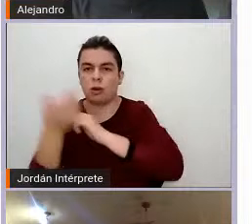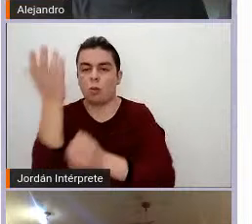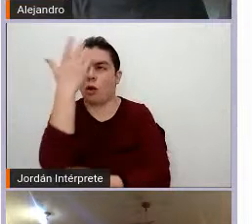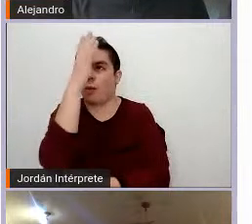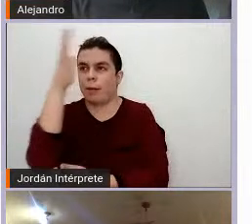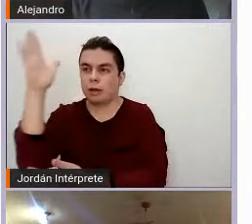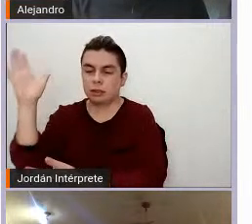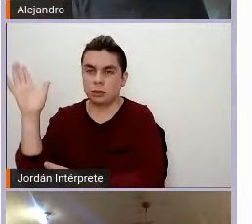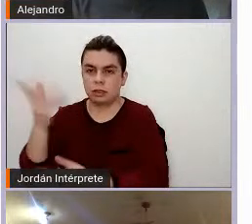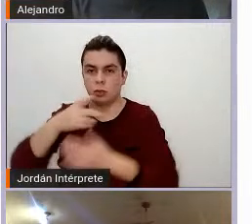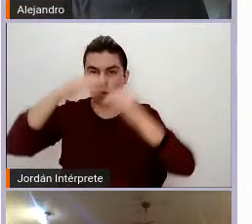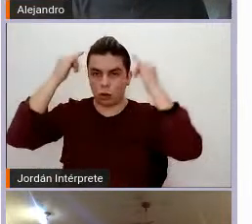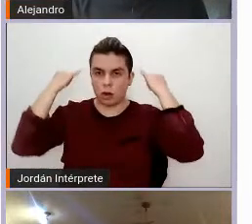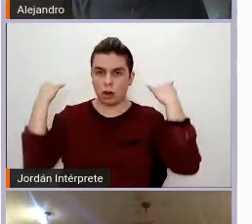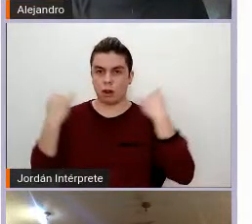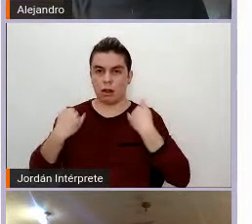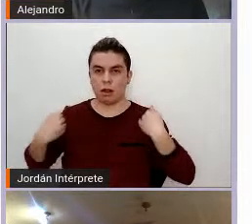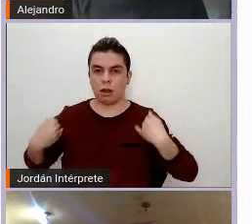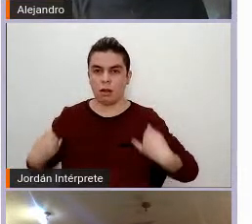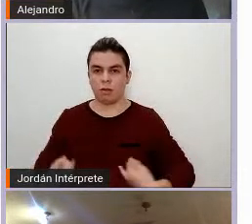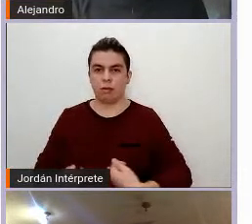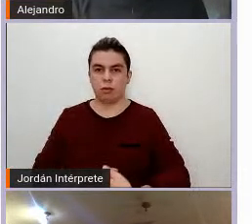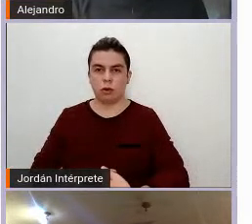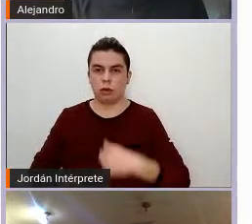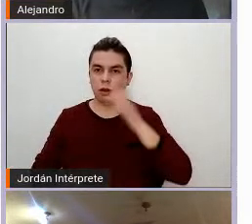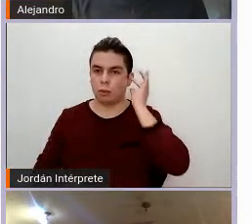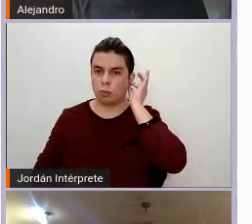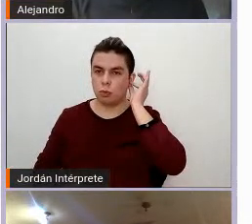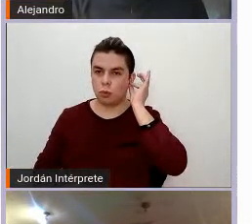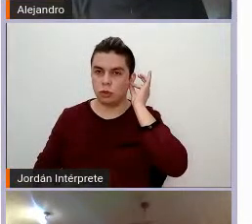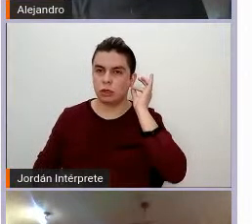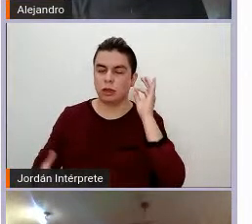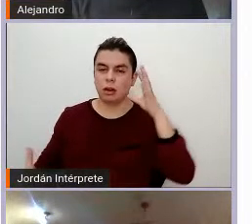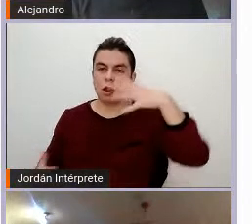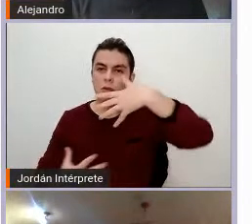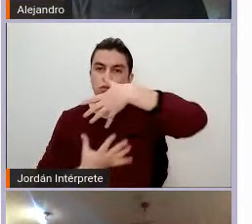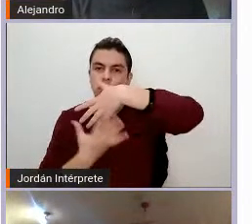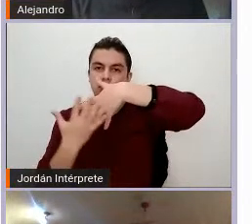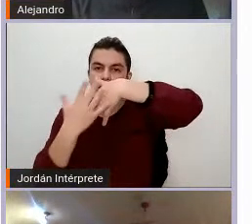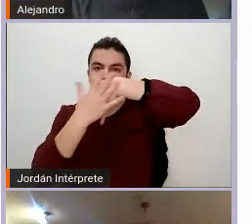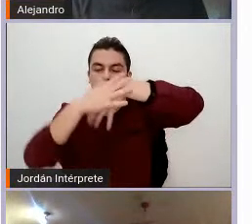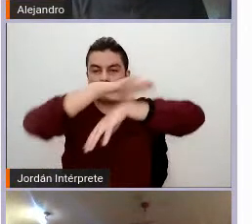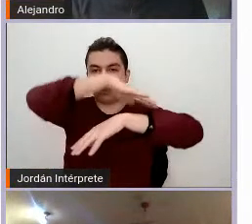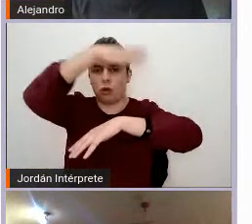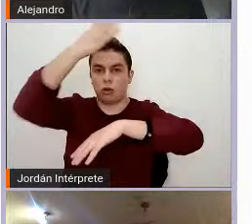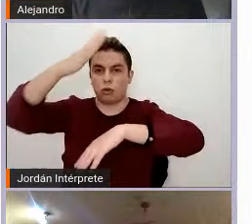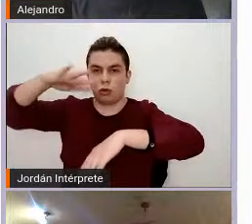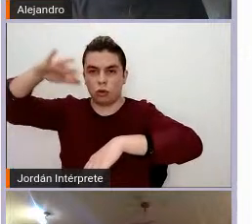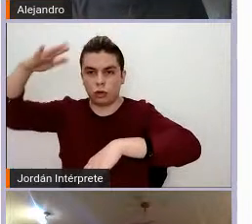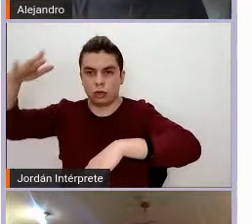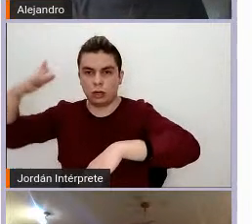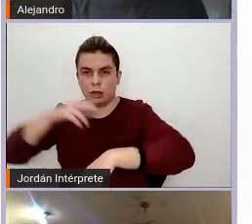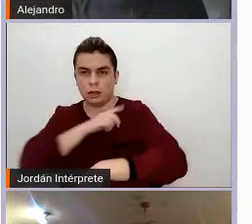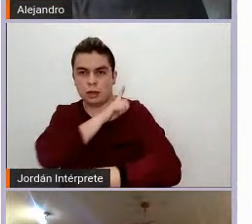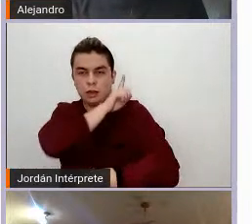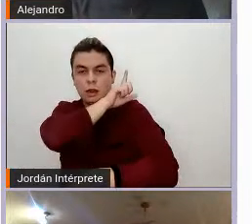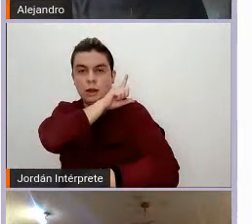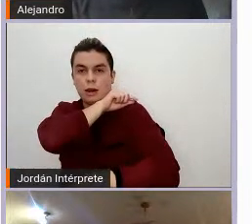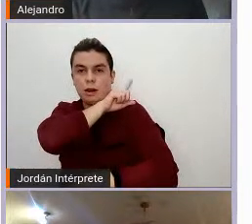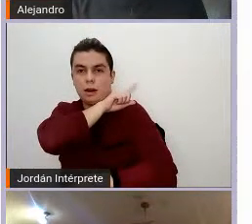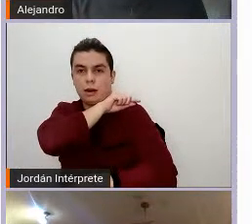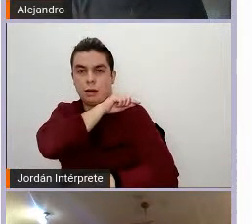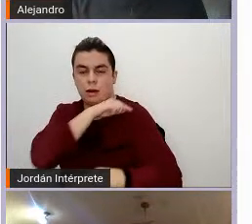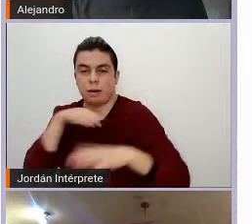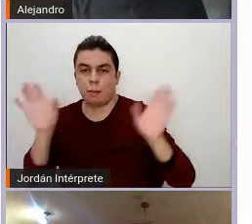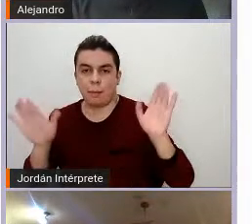de una mujer se fusiona con una escena de colinas y el motivo del pájaro aparece sobre el hombro de la mujer. Aunque los colores